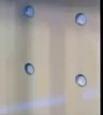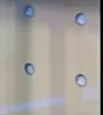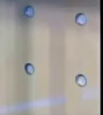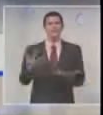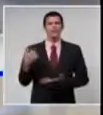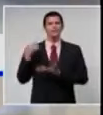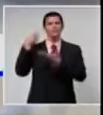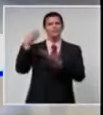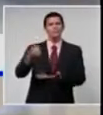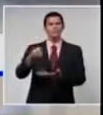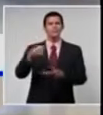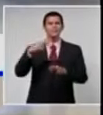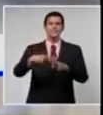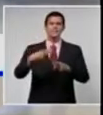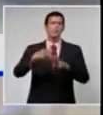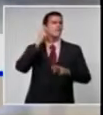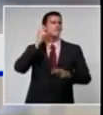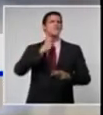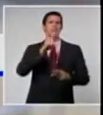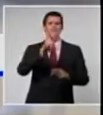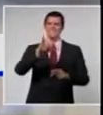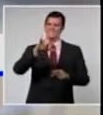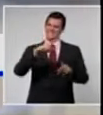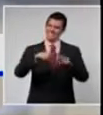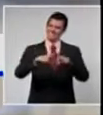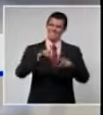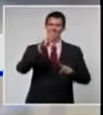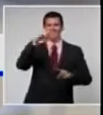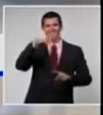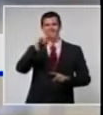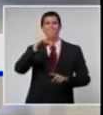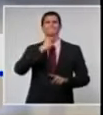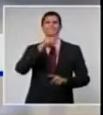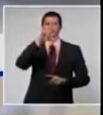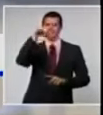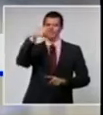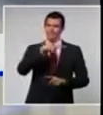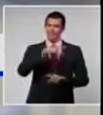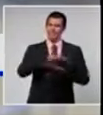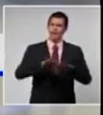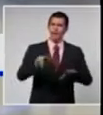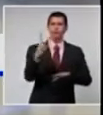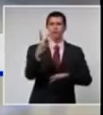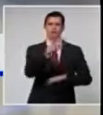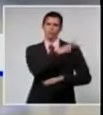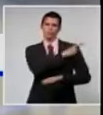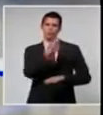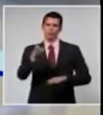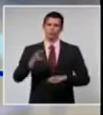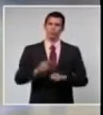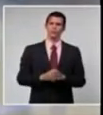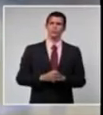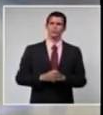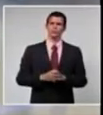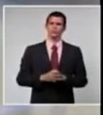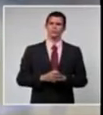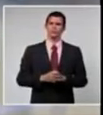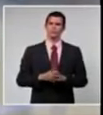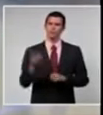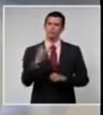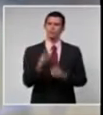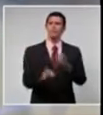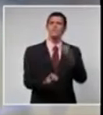de primer grado a dos grandes maestros cubanos, el compositor y músico Alfredo Díez Nieto y el historiador, investigador y fundador del Instituto